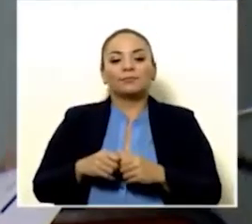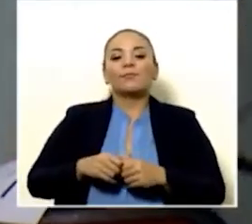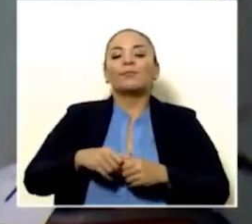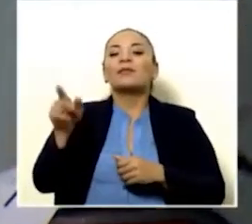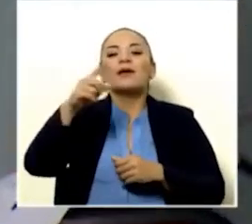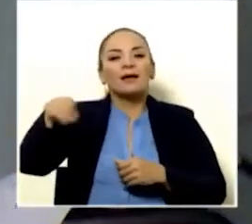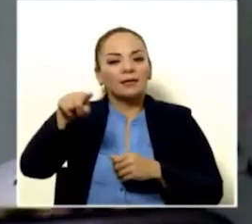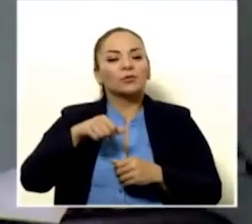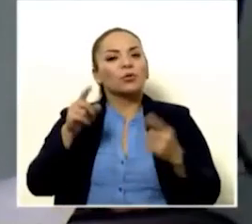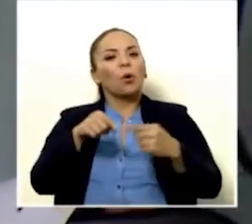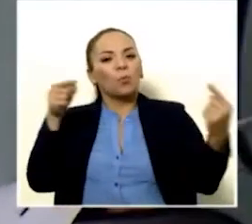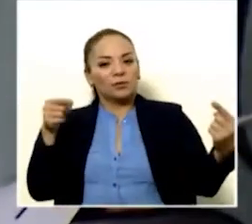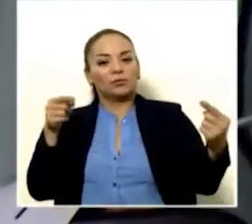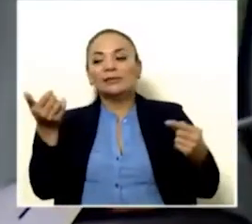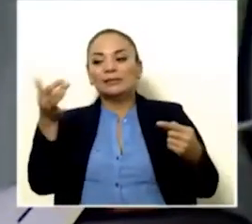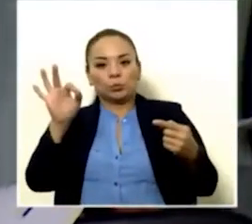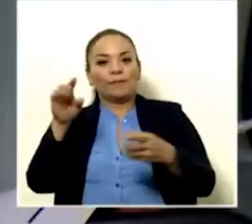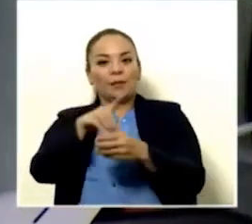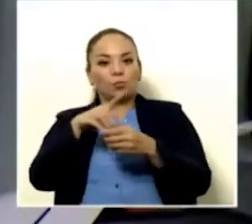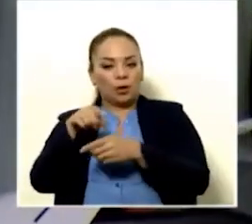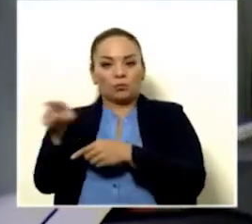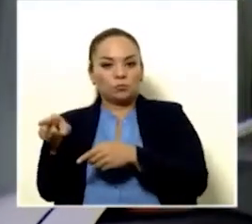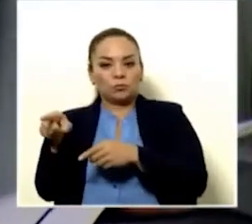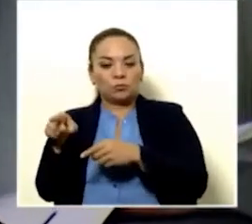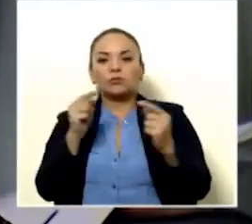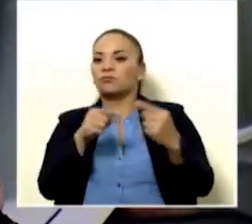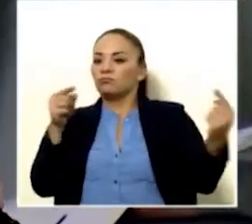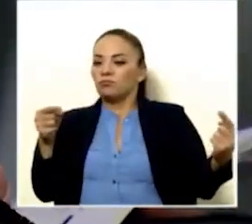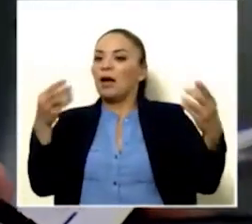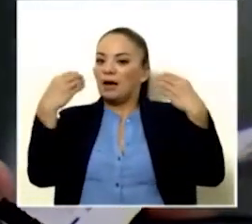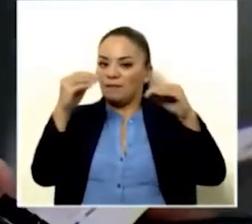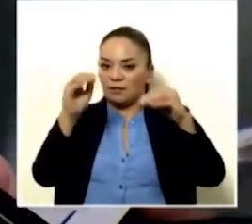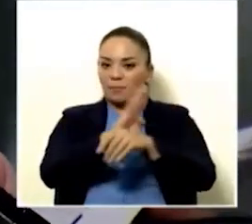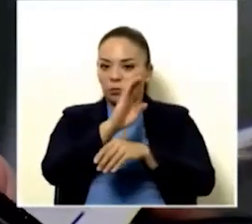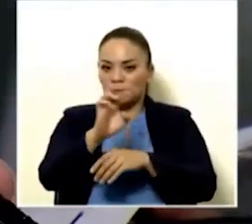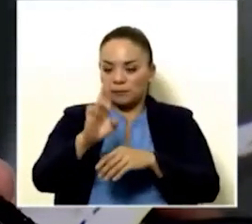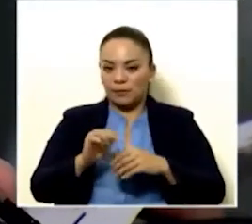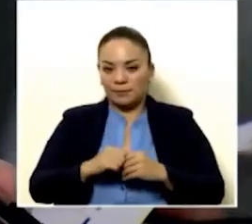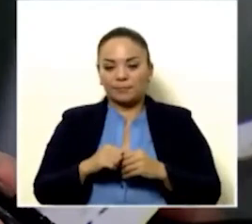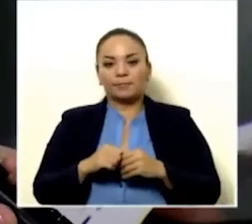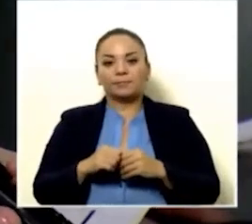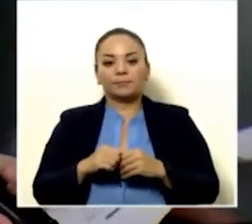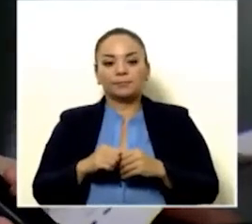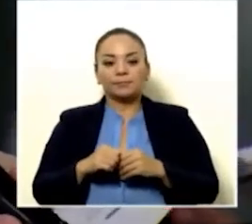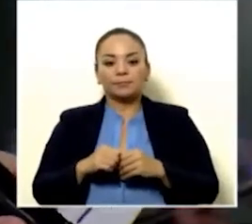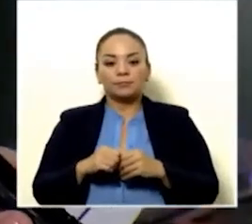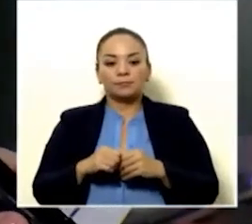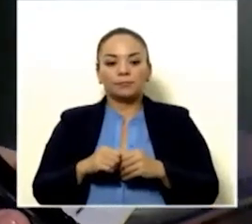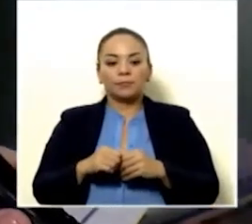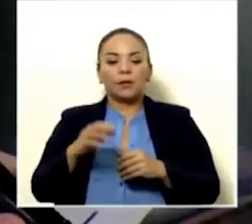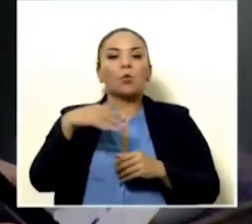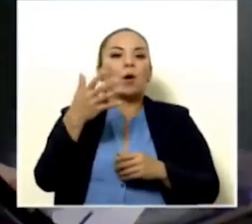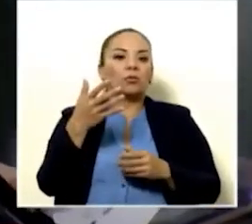principio ellos estaban opuestos, los 19 diputados, a lo de la venta, luego de que se dio lo del retiro del proyecto de la venta del